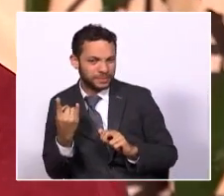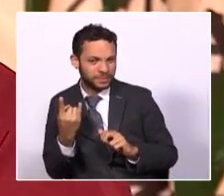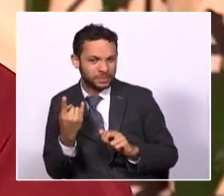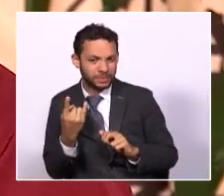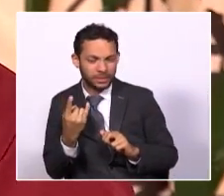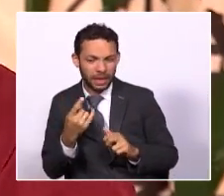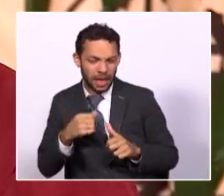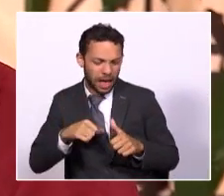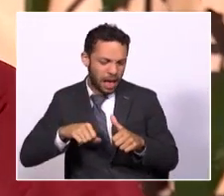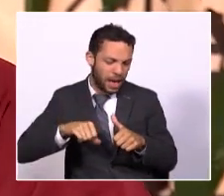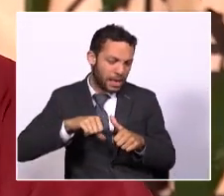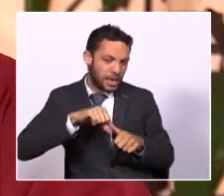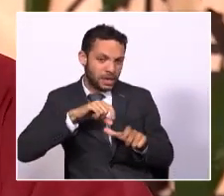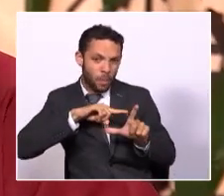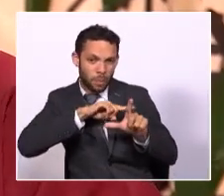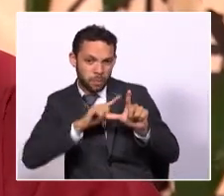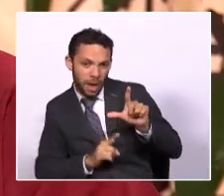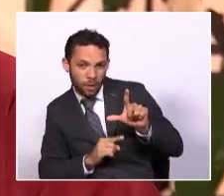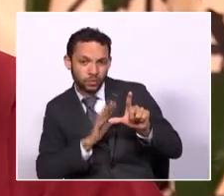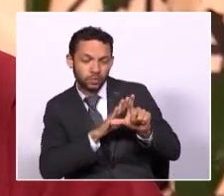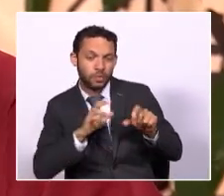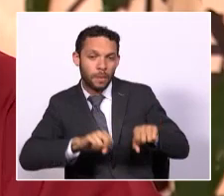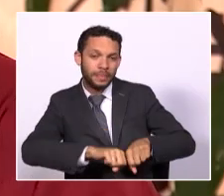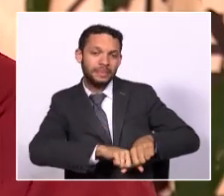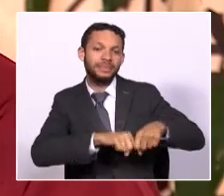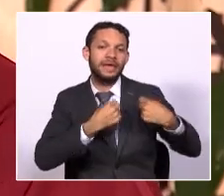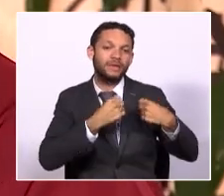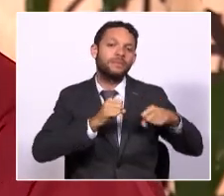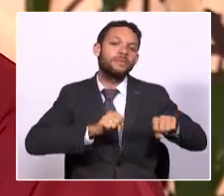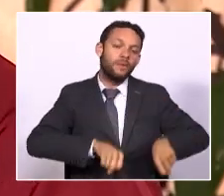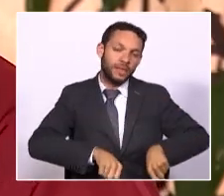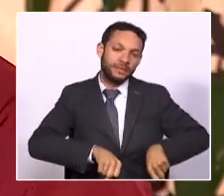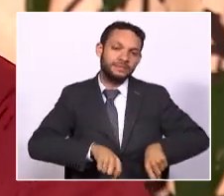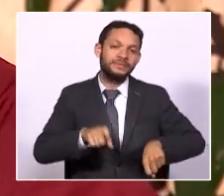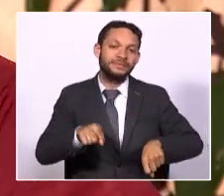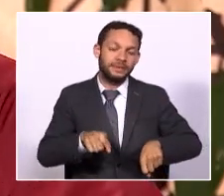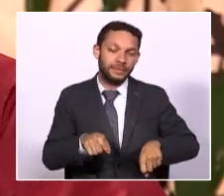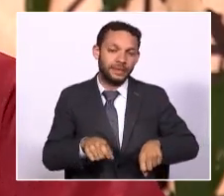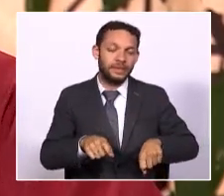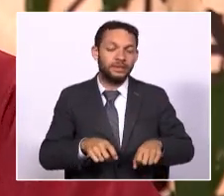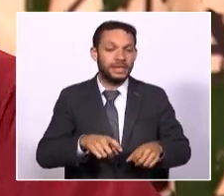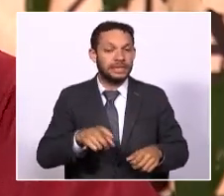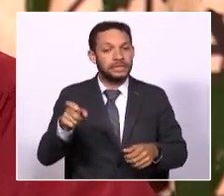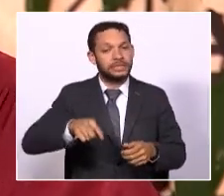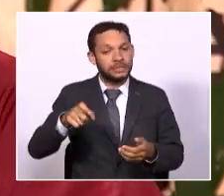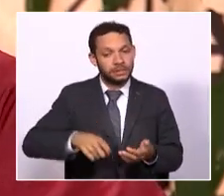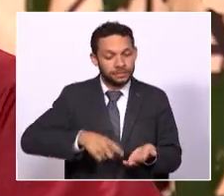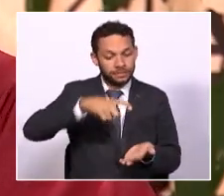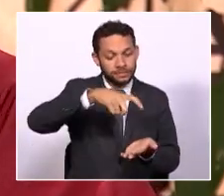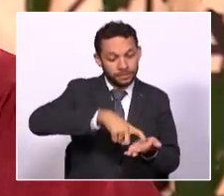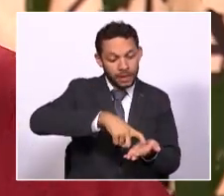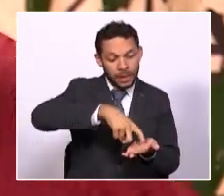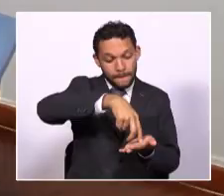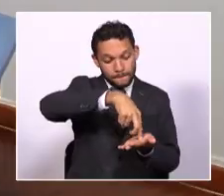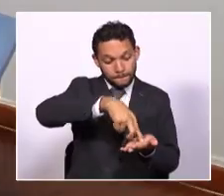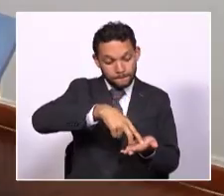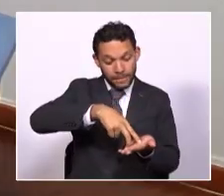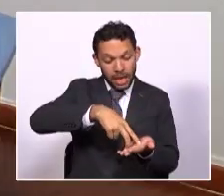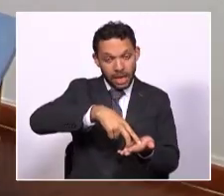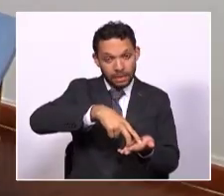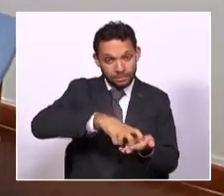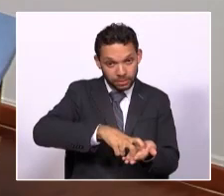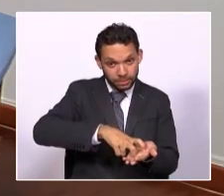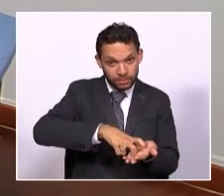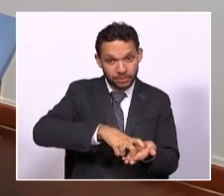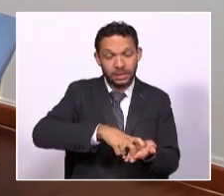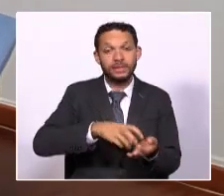hiperángulo articular, ¿sí? Y tiende a generar estados de subluxación articular también. Entonces hay que tener en cuenta también todo ese tipo de cosas. En el